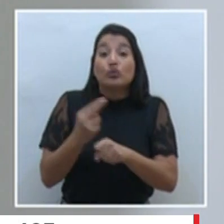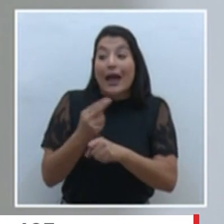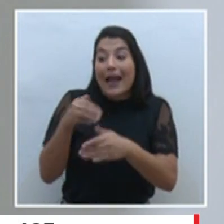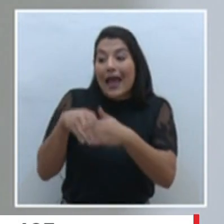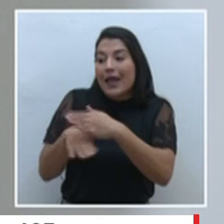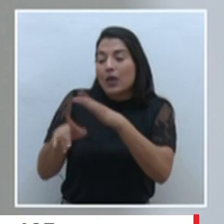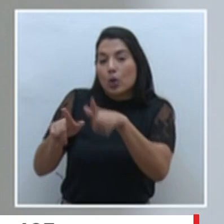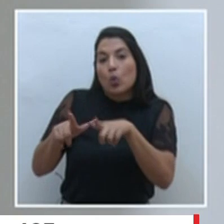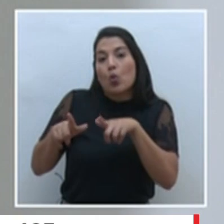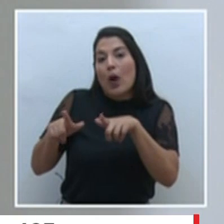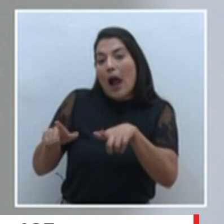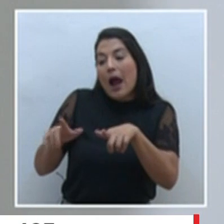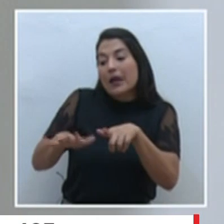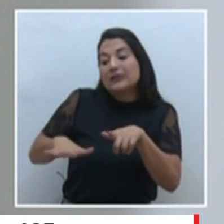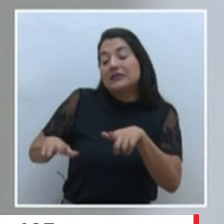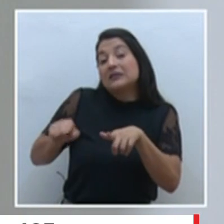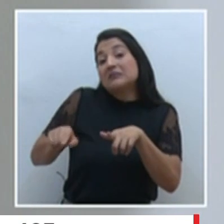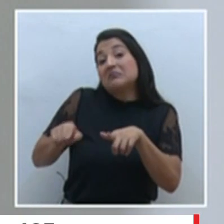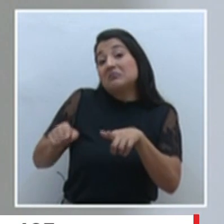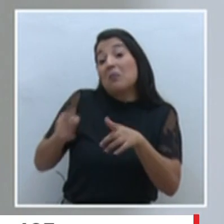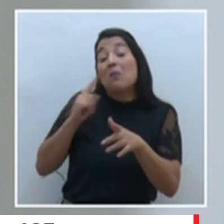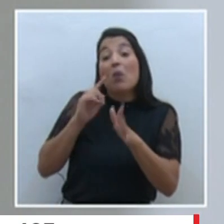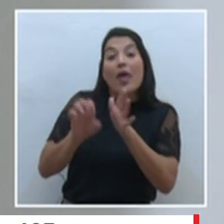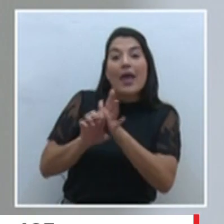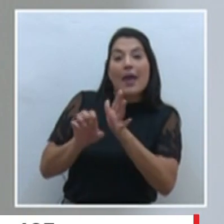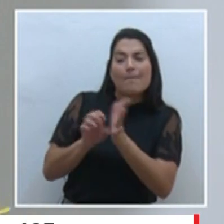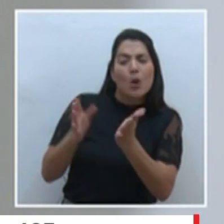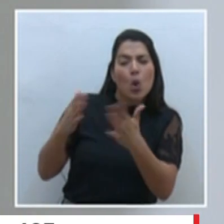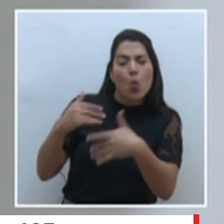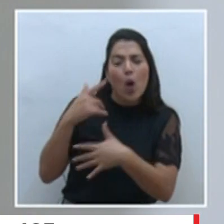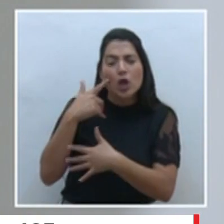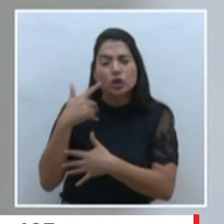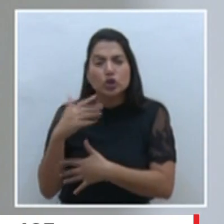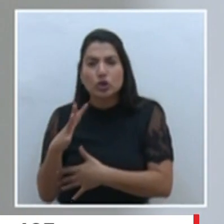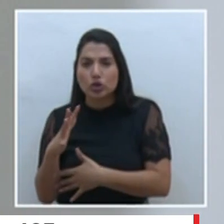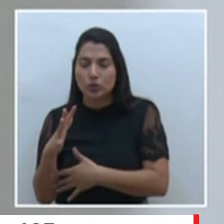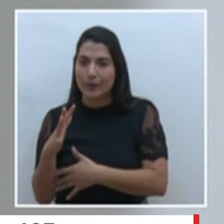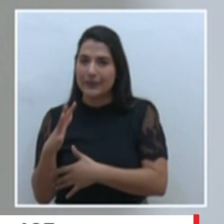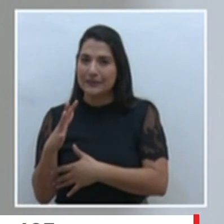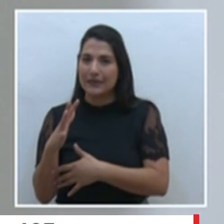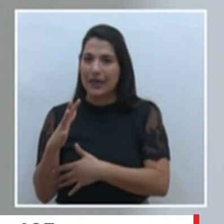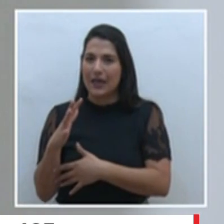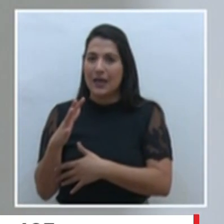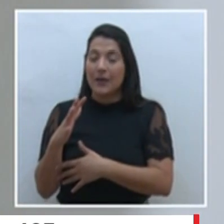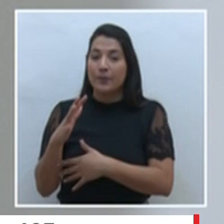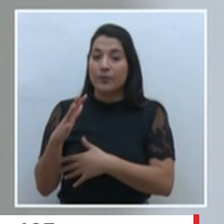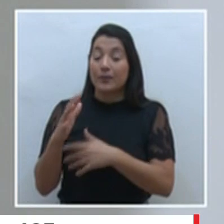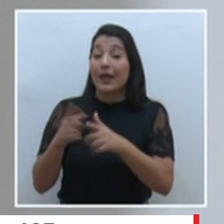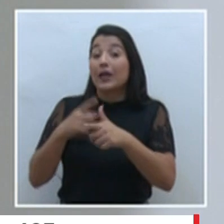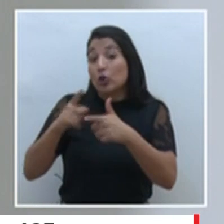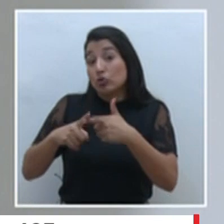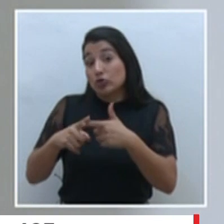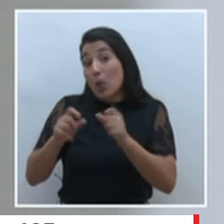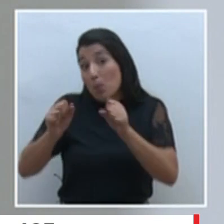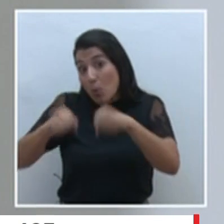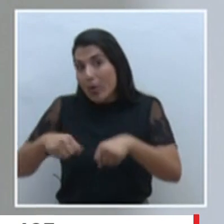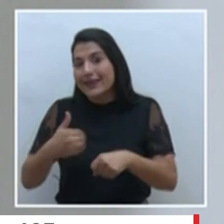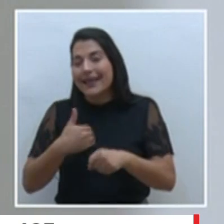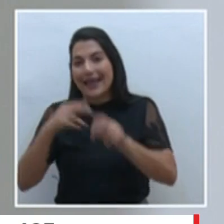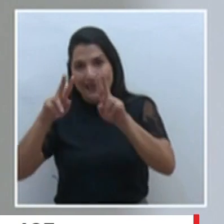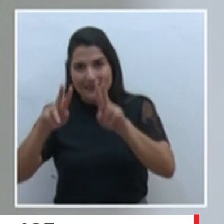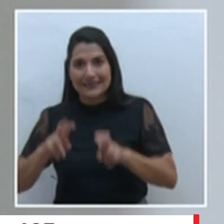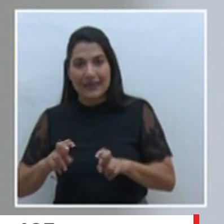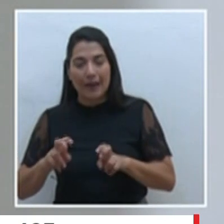tenemos una sospecha eventualmente y que hacemos una vigilancia amplificada para captar casos, entonces poder disponer esas